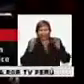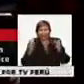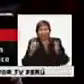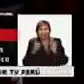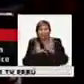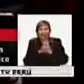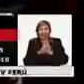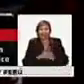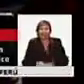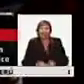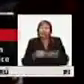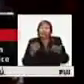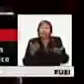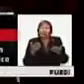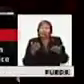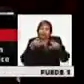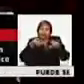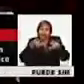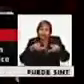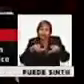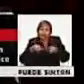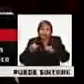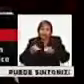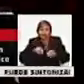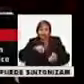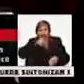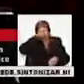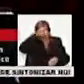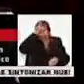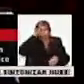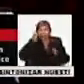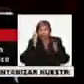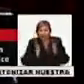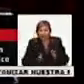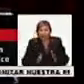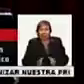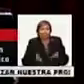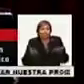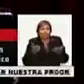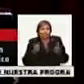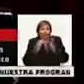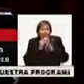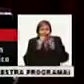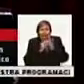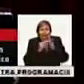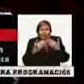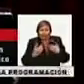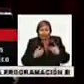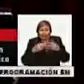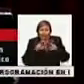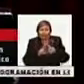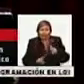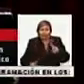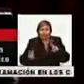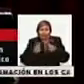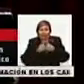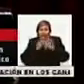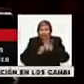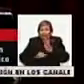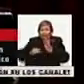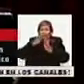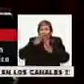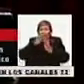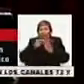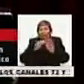leyes, donde la legalidad se hace patria y donde la Constitución tiene un valor superior.